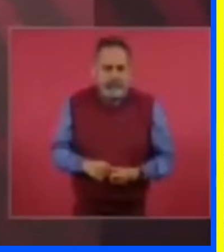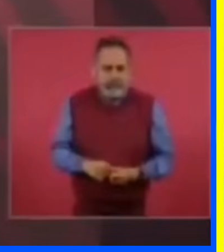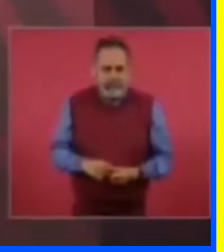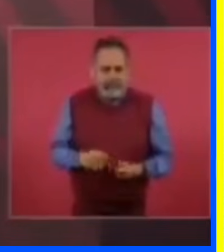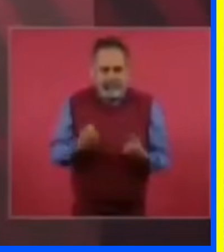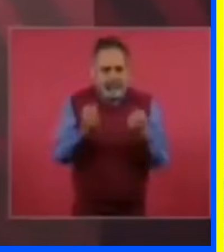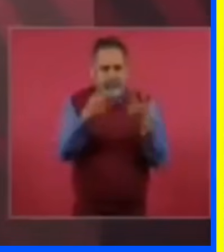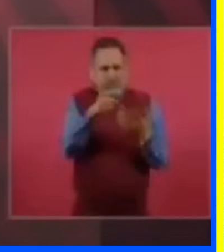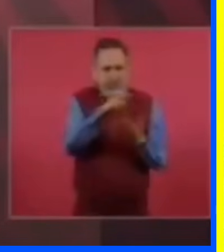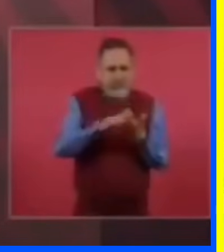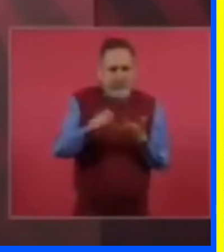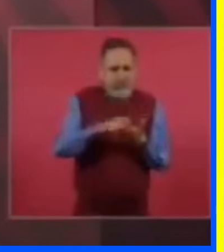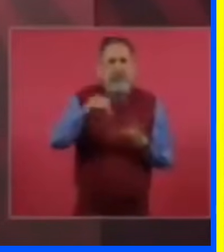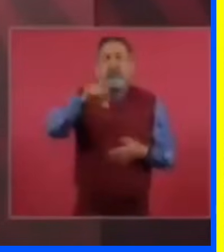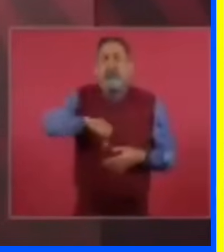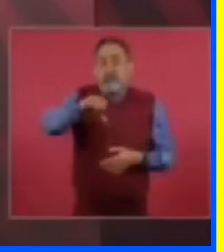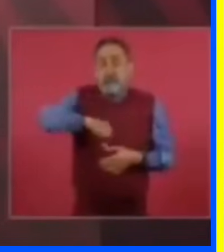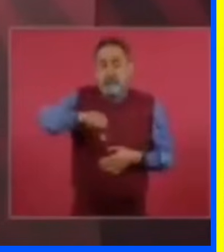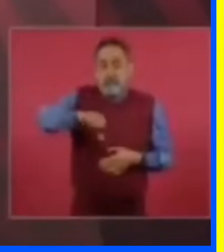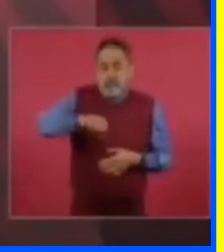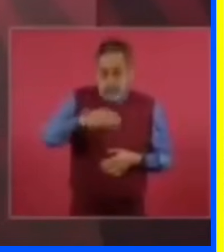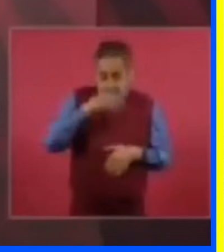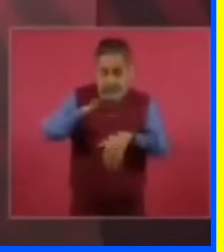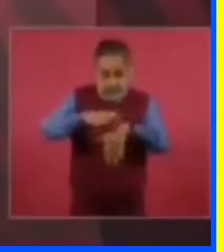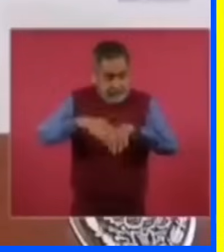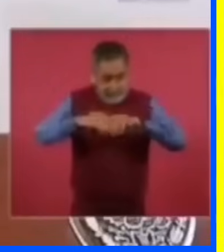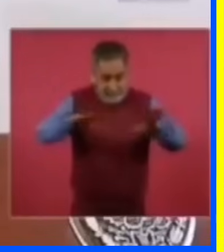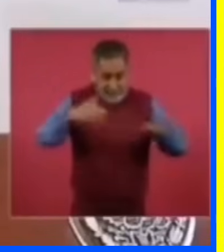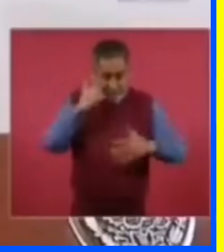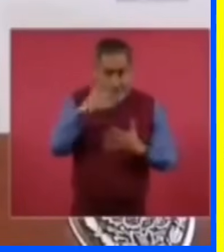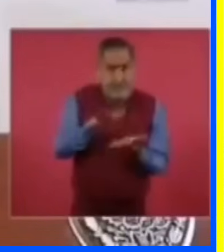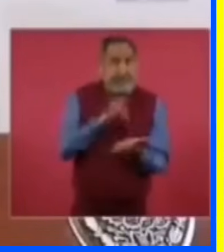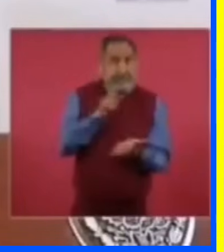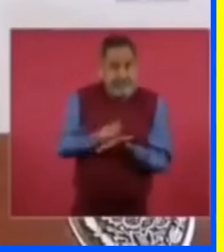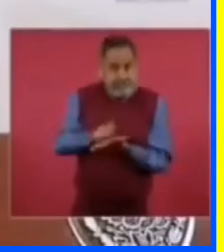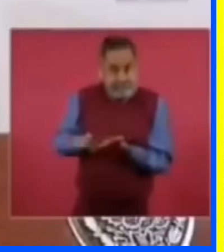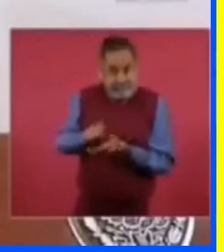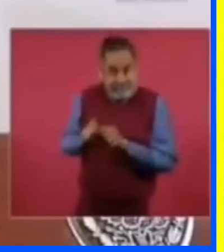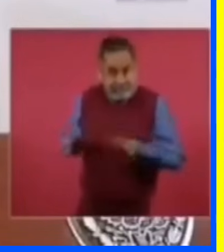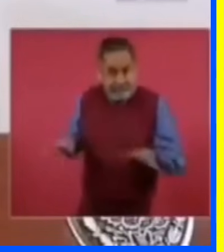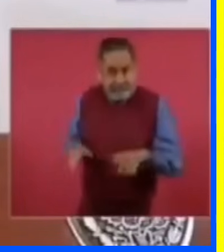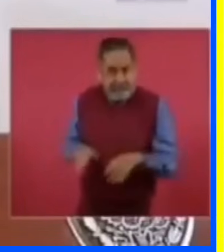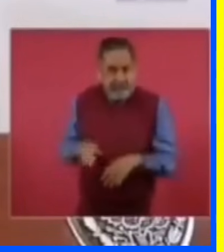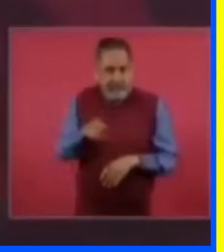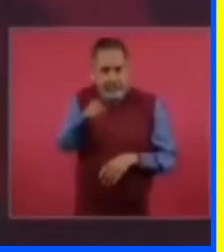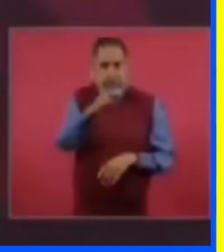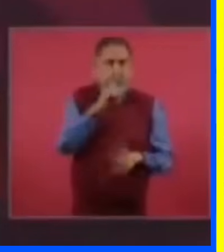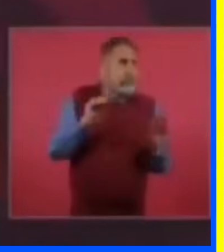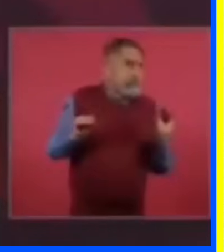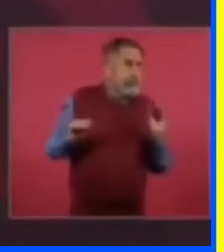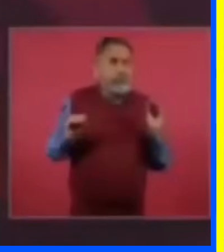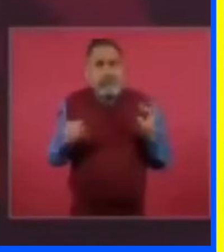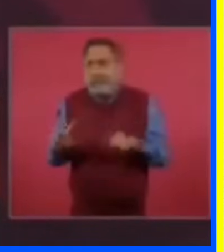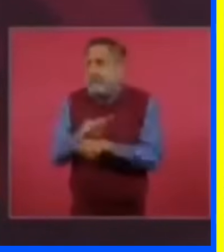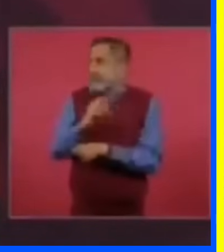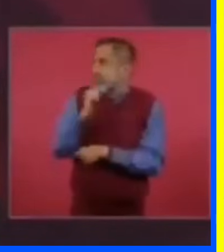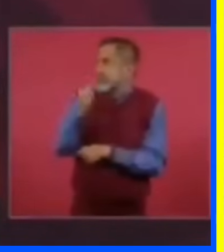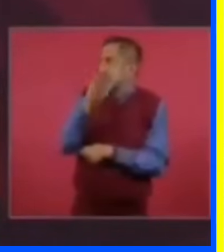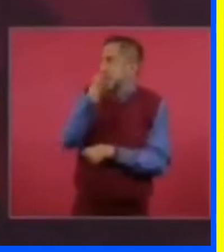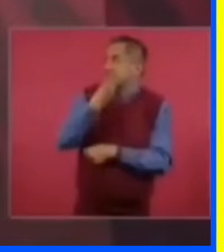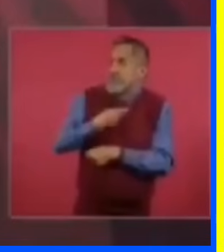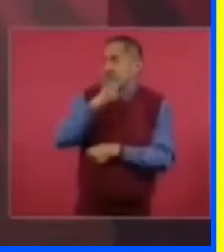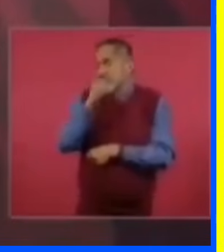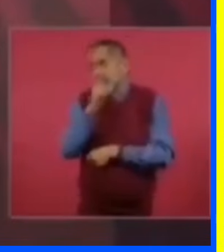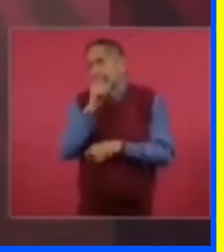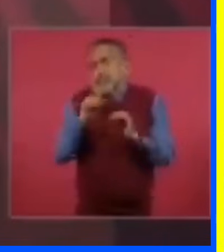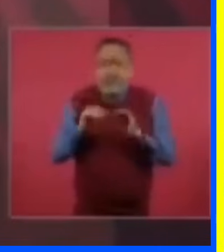atención. Bastante. Hoy entran, les doy una nota, ¿sí? Porque para que no se queden así de que no hubo nada.